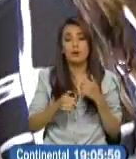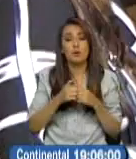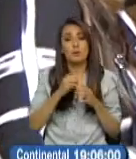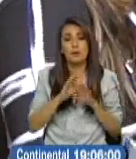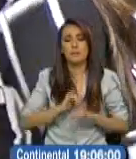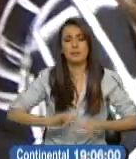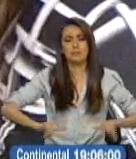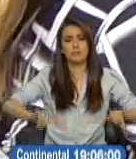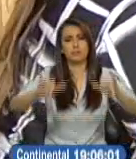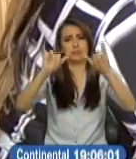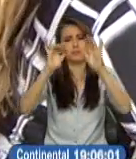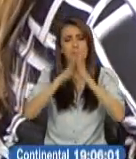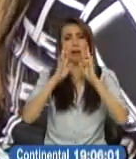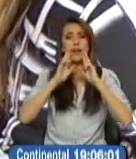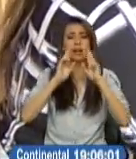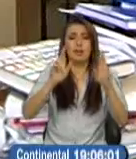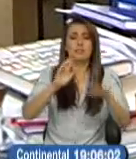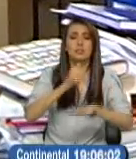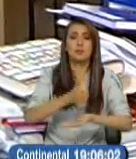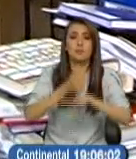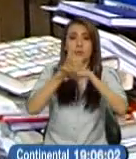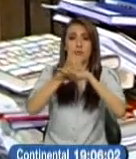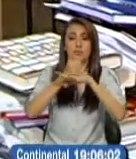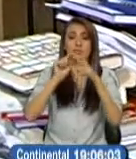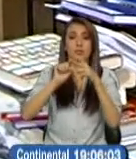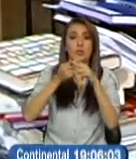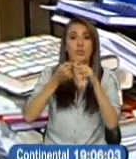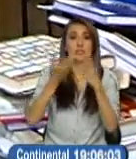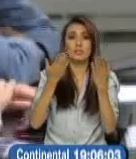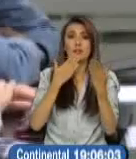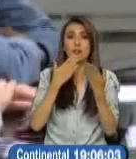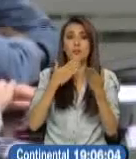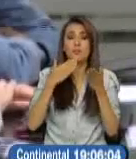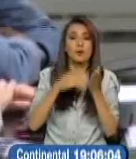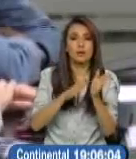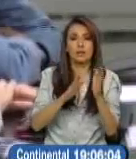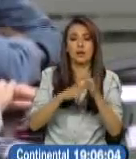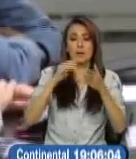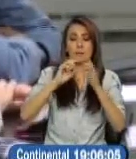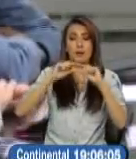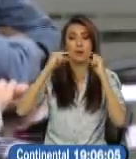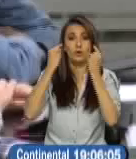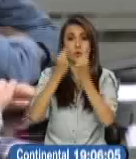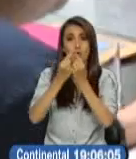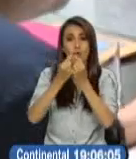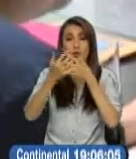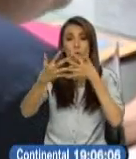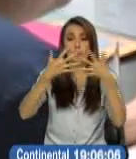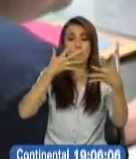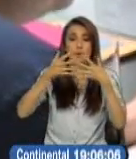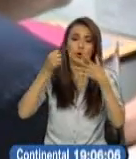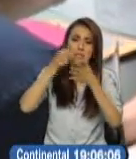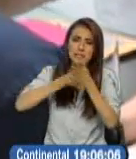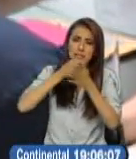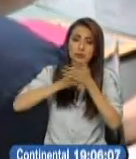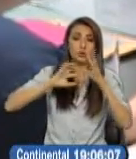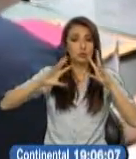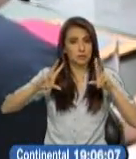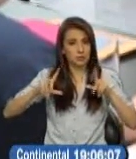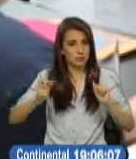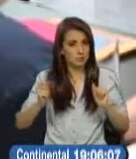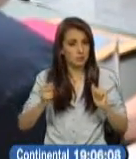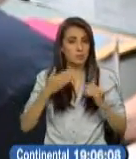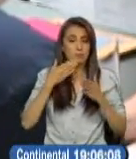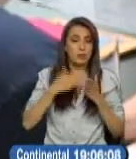ha generado la respuesta de las autoridades con iniciativas como la creación de un frente de transparencia y lucha contra la corrupción o